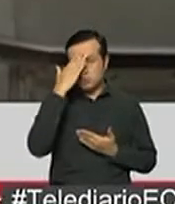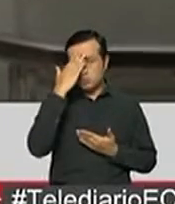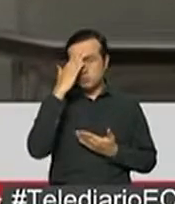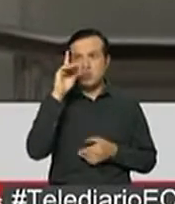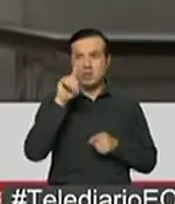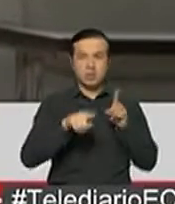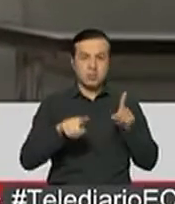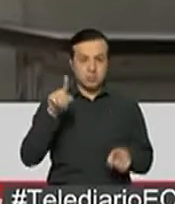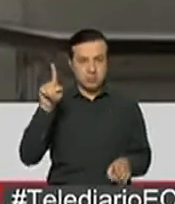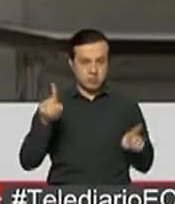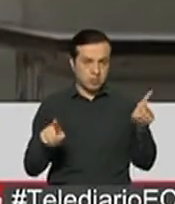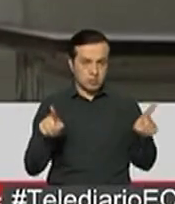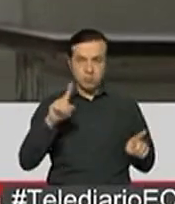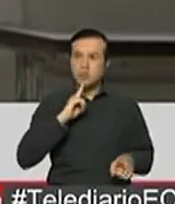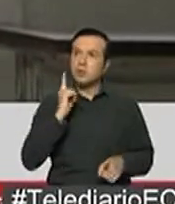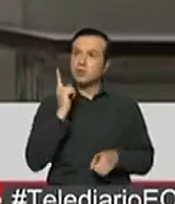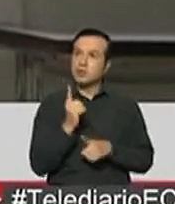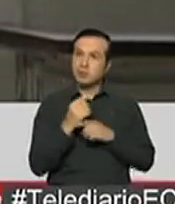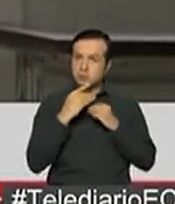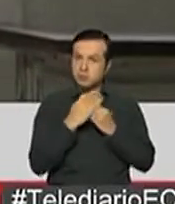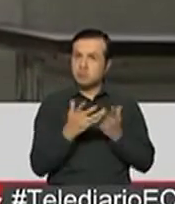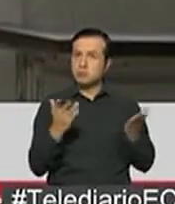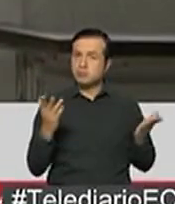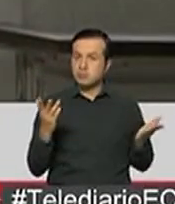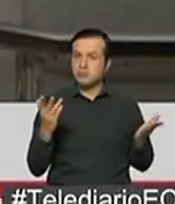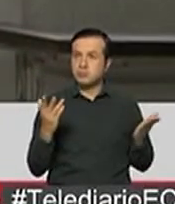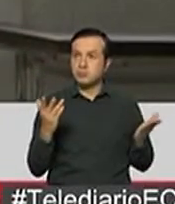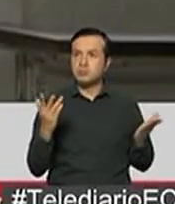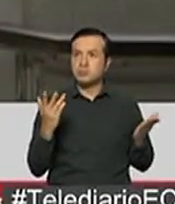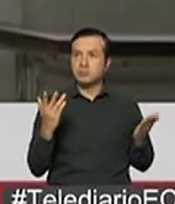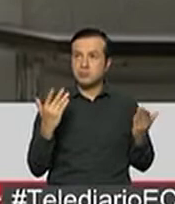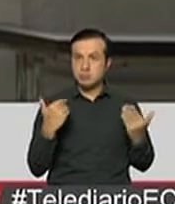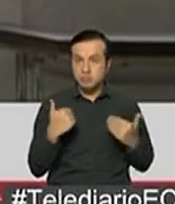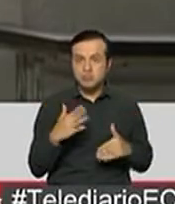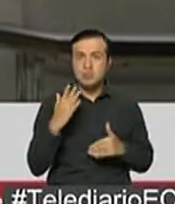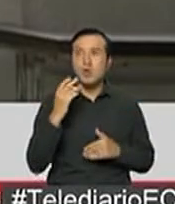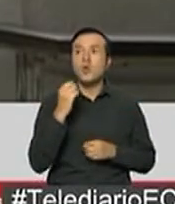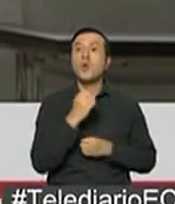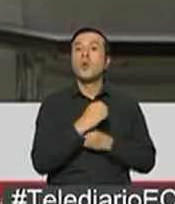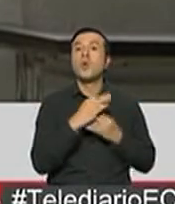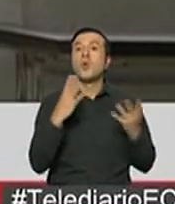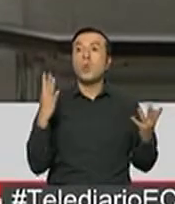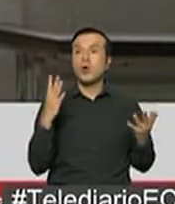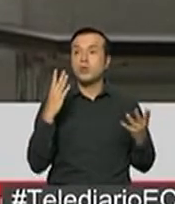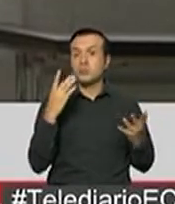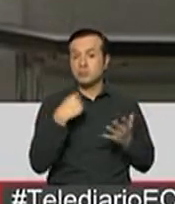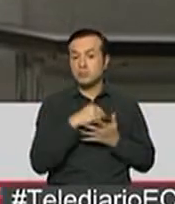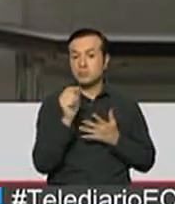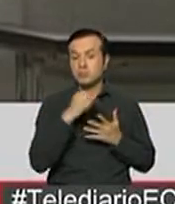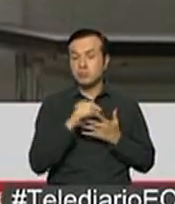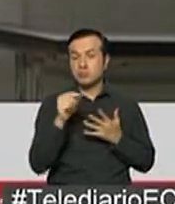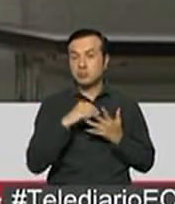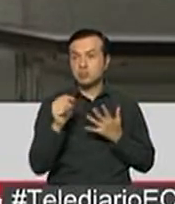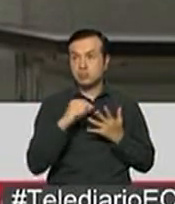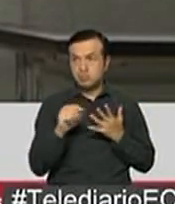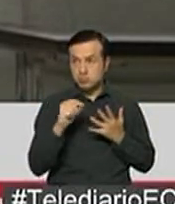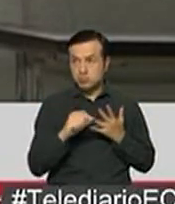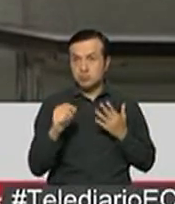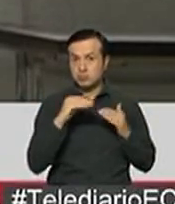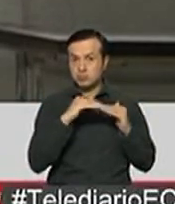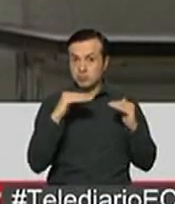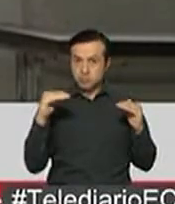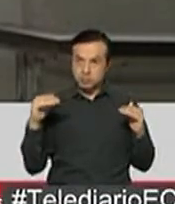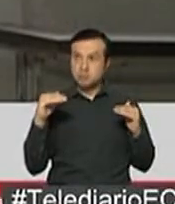unos pocos casos de los que efectivamente si bien no se tiene el número máximo de aciertos no es cierto se tiene una hoja de